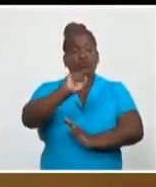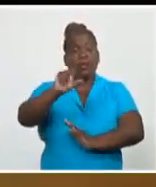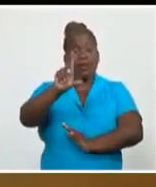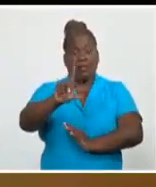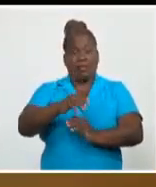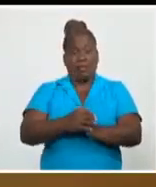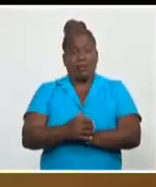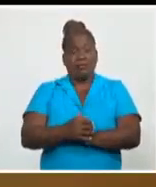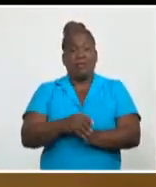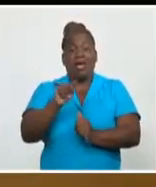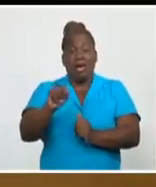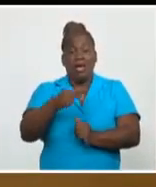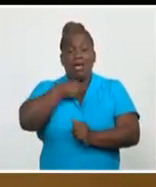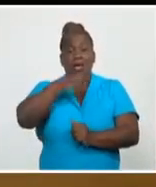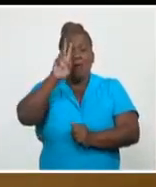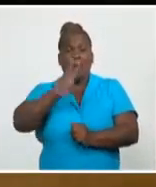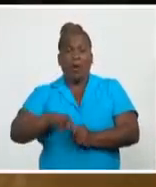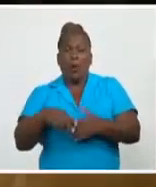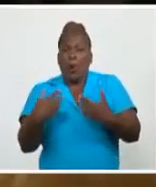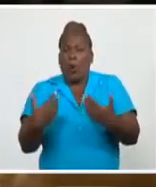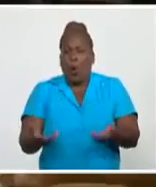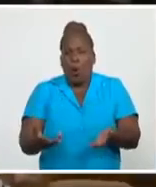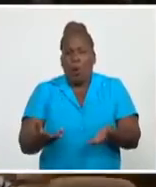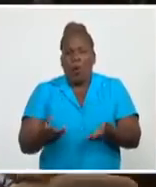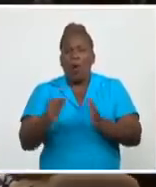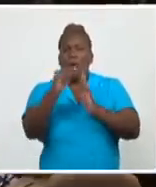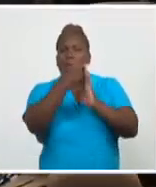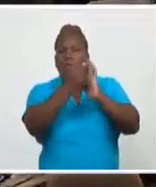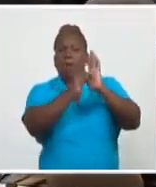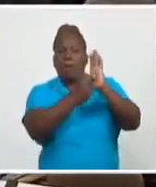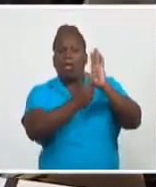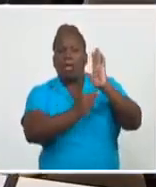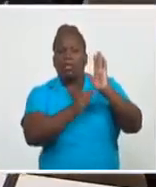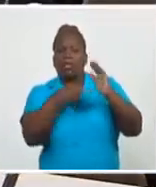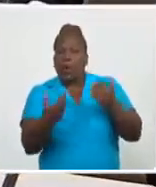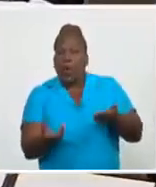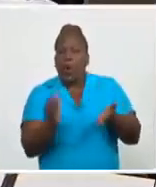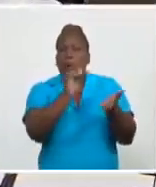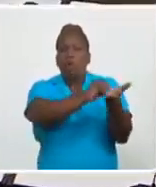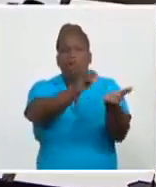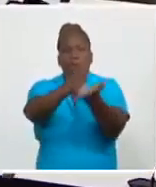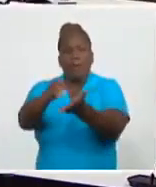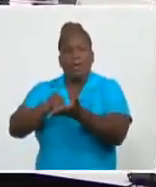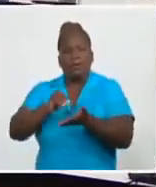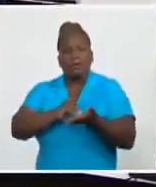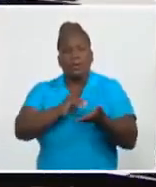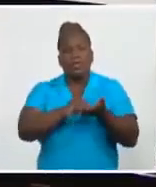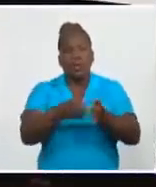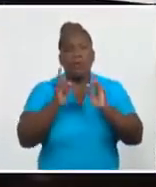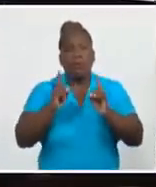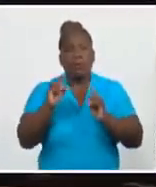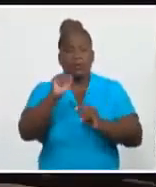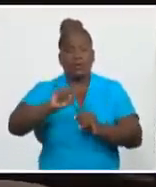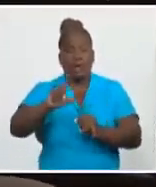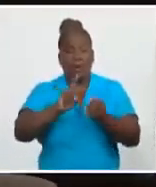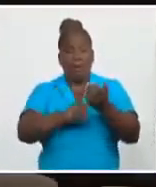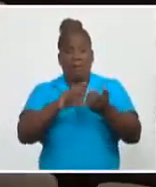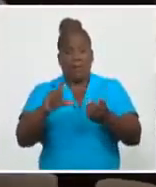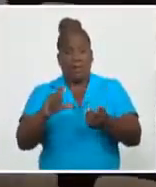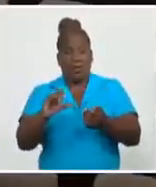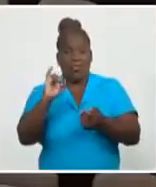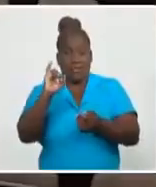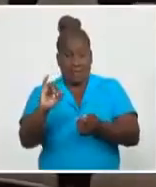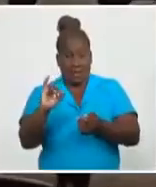tiempo que se evaluó el estado de la implementación de los lineamientos de la política económica y social del partido y la revolución desde el sexto